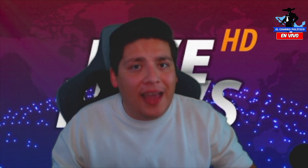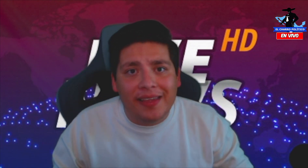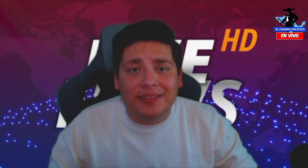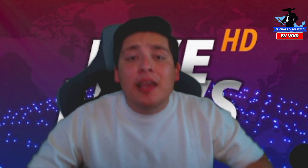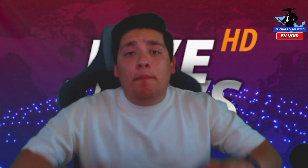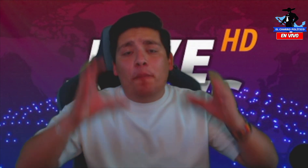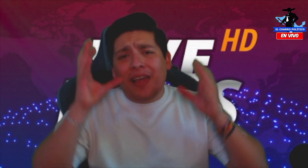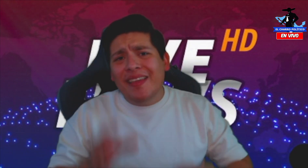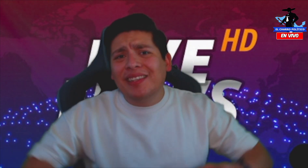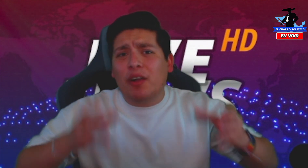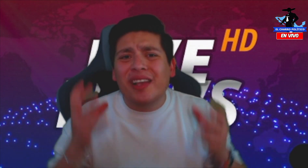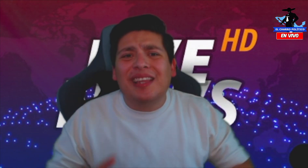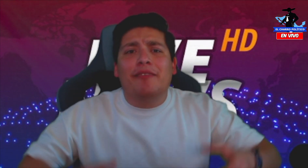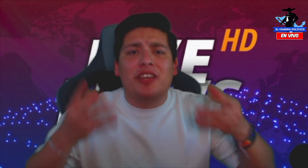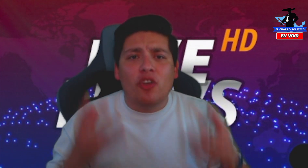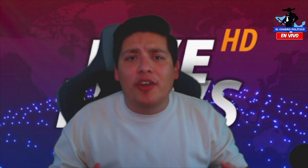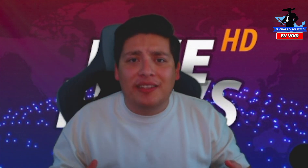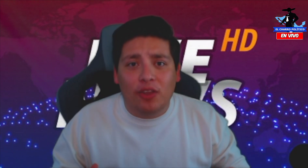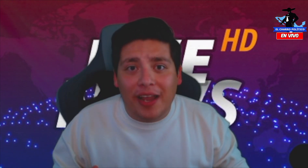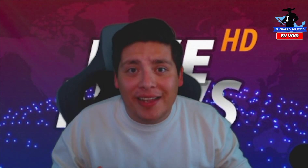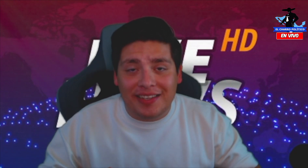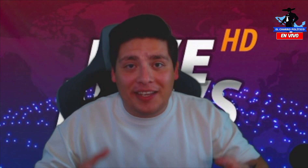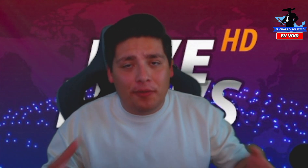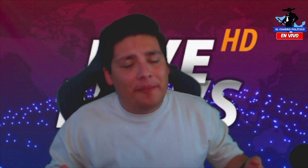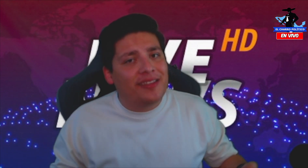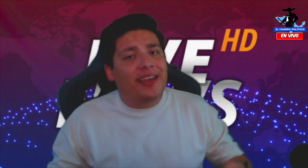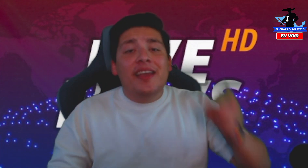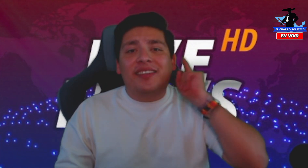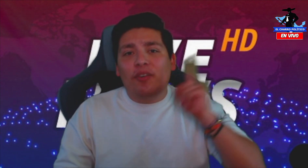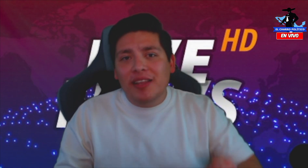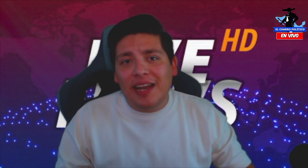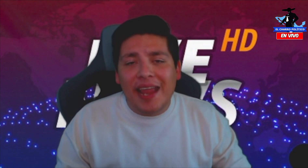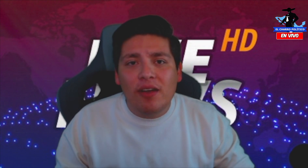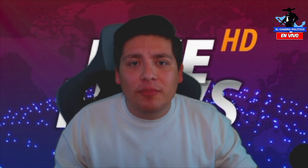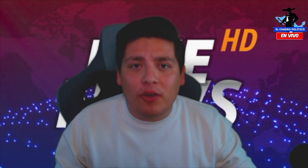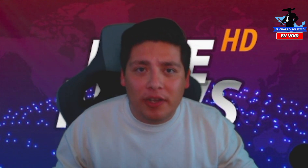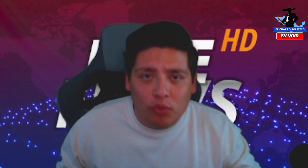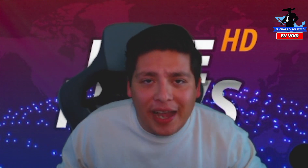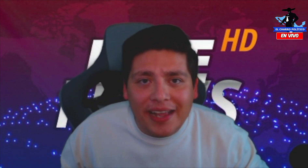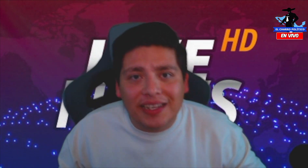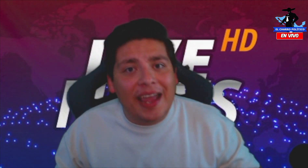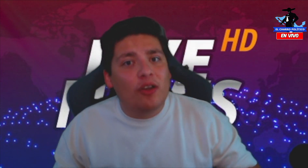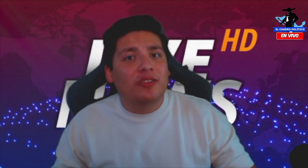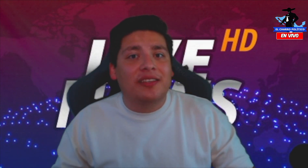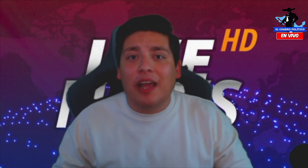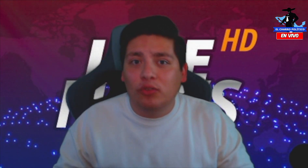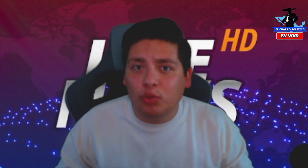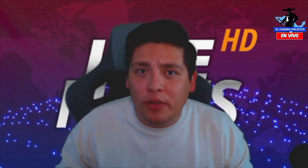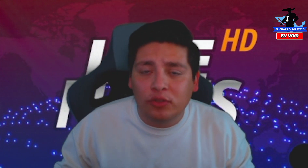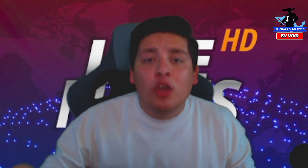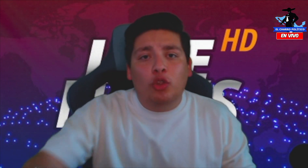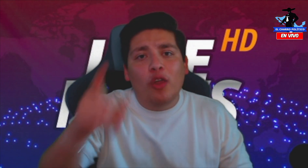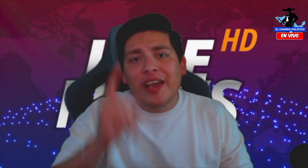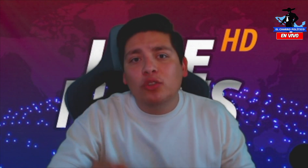sus propiedades. Propiedades que cuestan millones de dólares y que obviamente se encuentran en los mejores lugares en los